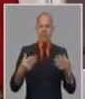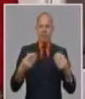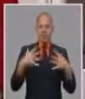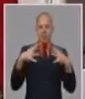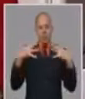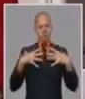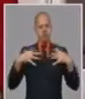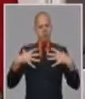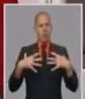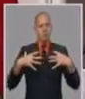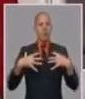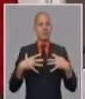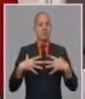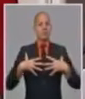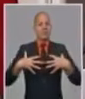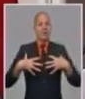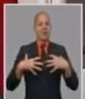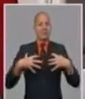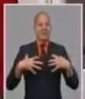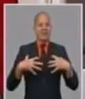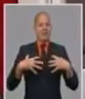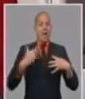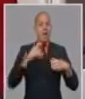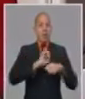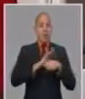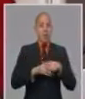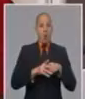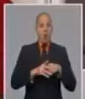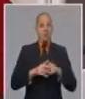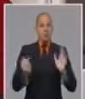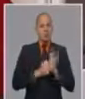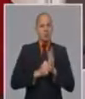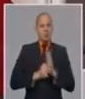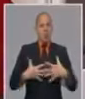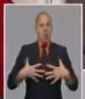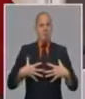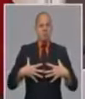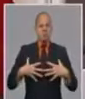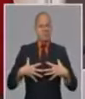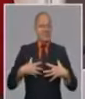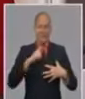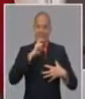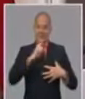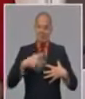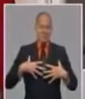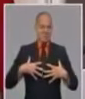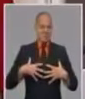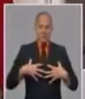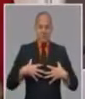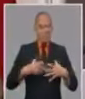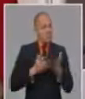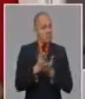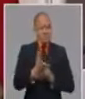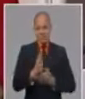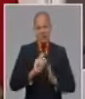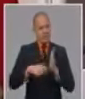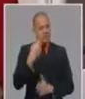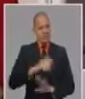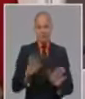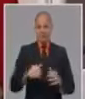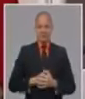de la semana pasada, aproximadamente un 93% de los convalecientes habían pasado ya alguna de esas